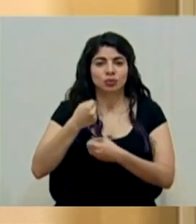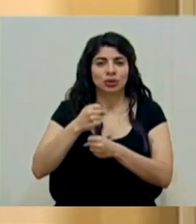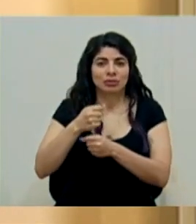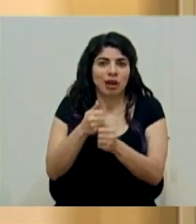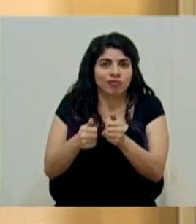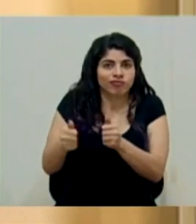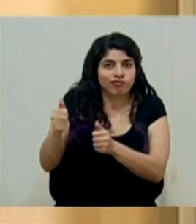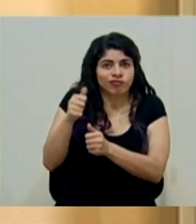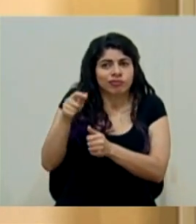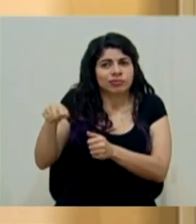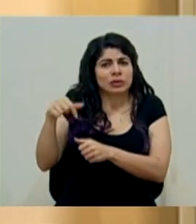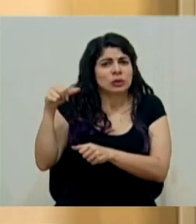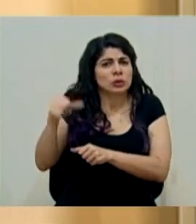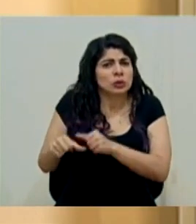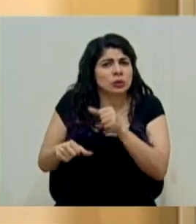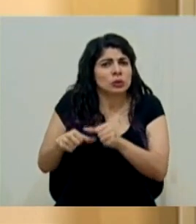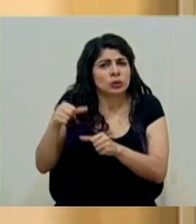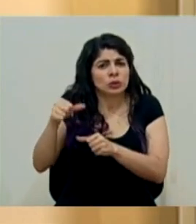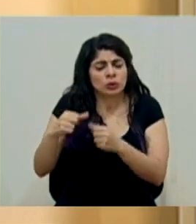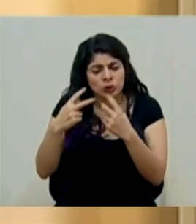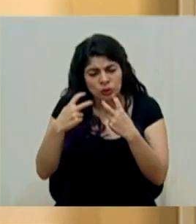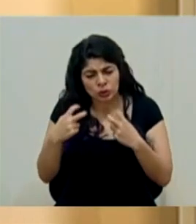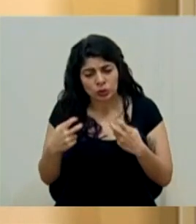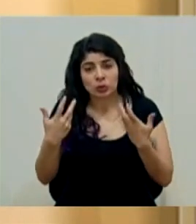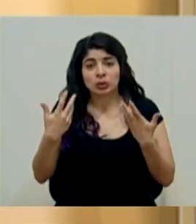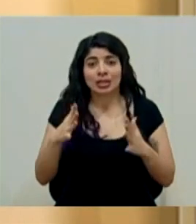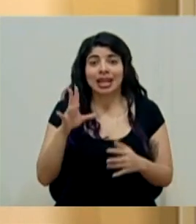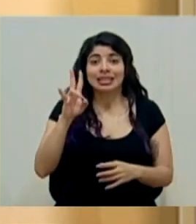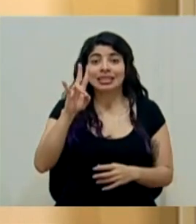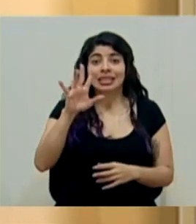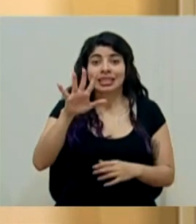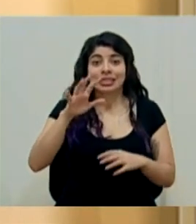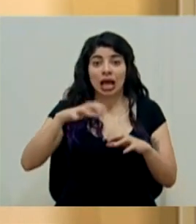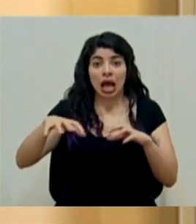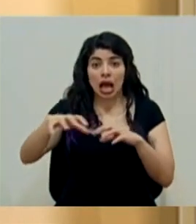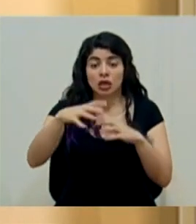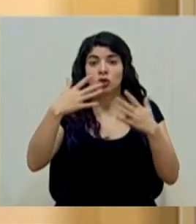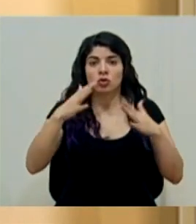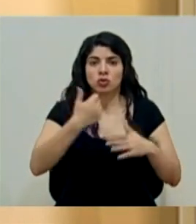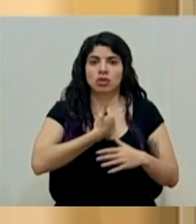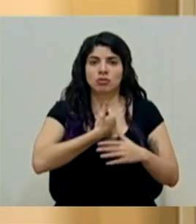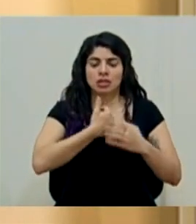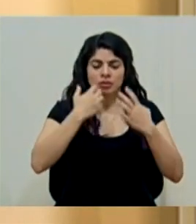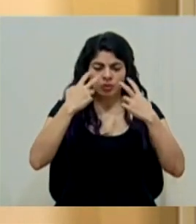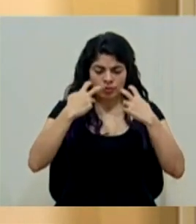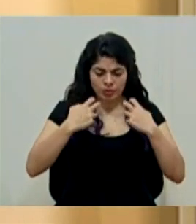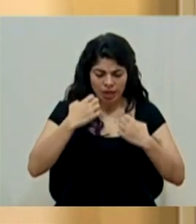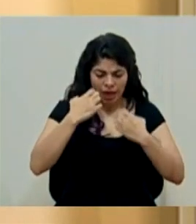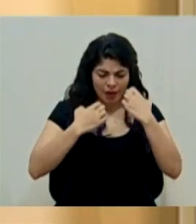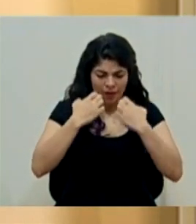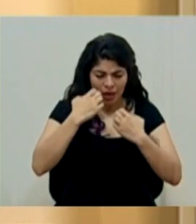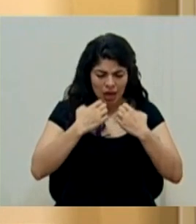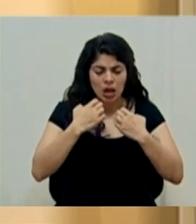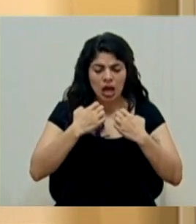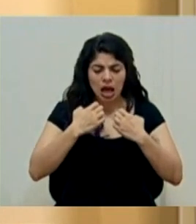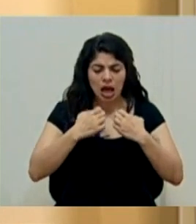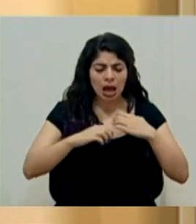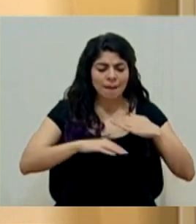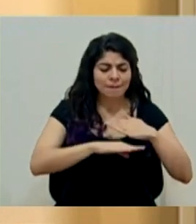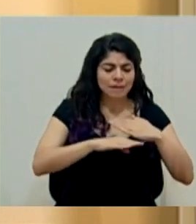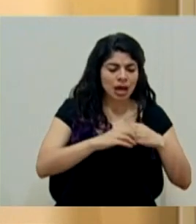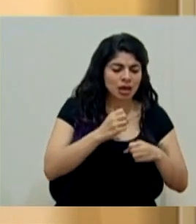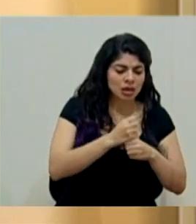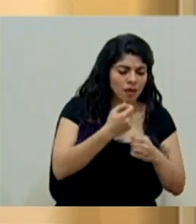que han hecho un enorme esfuerzo. Al día de hoy, 75 cantones han hecho su autoevaluación para poder determinar la línea base de